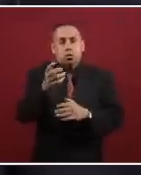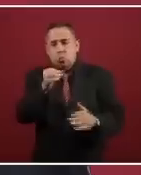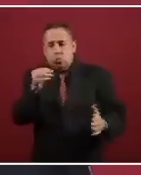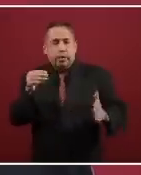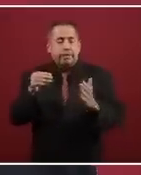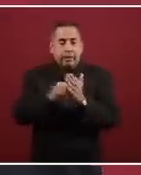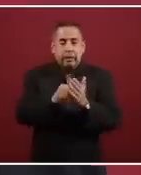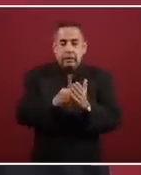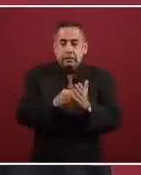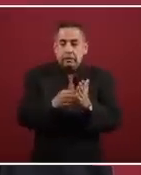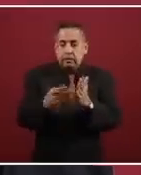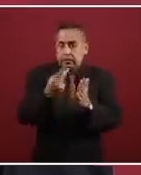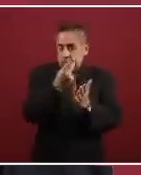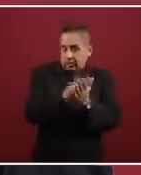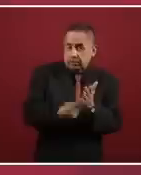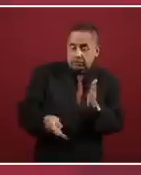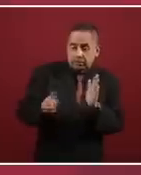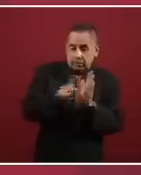plazas